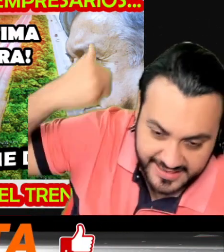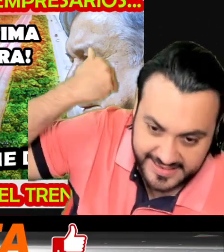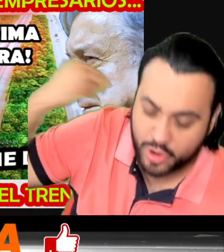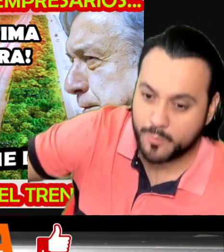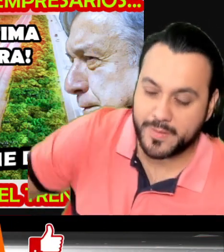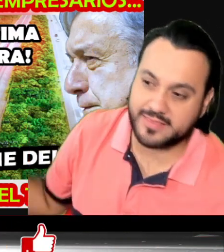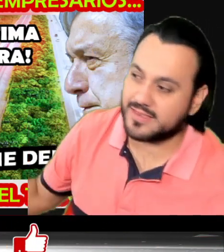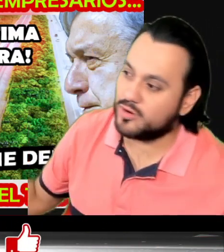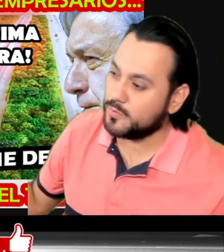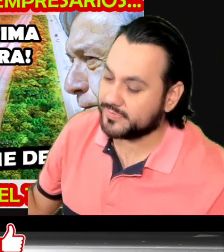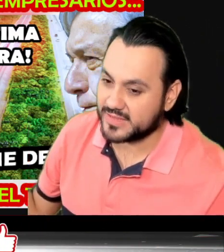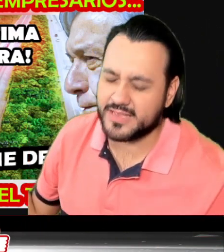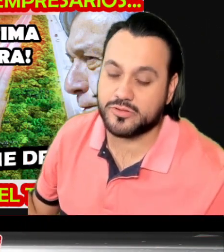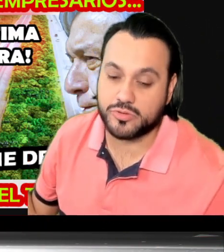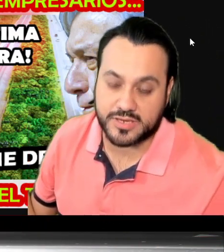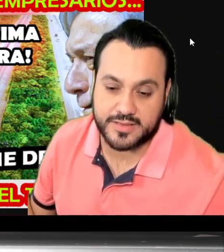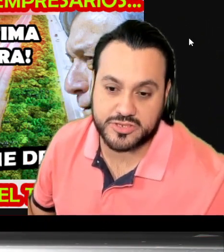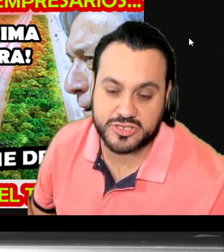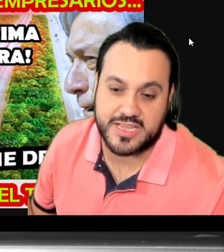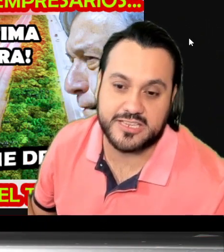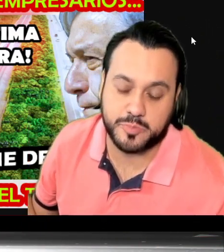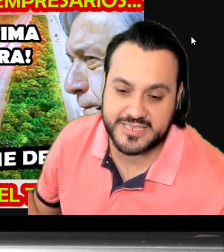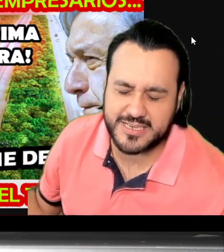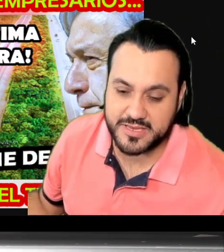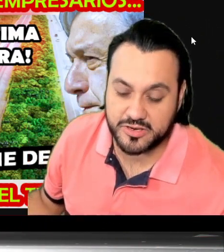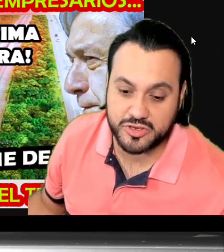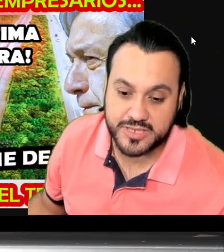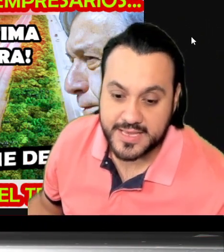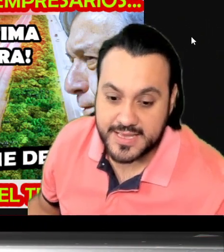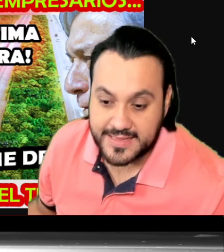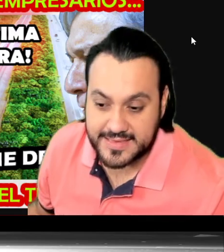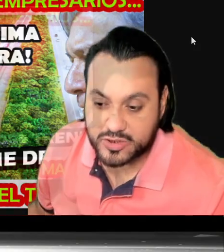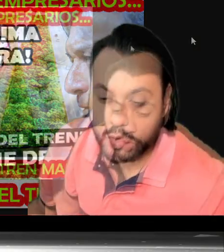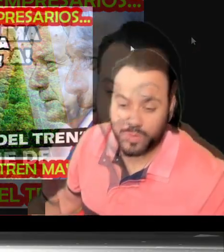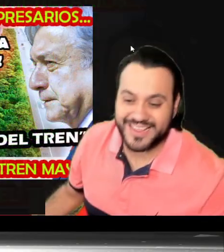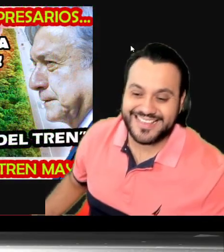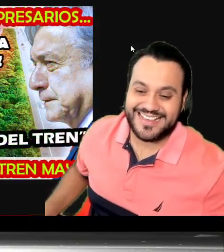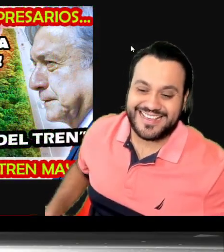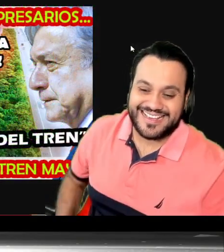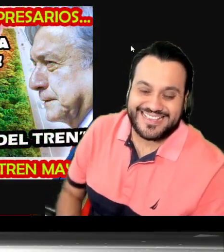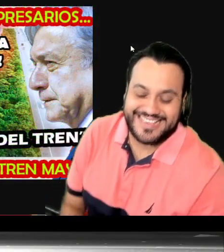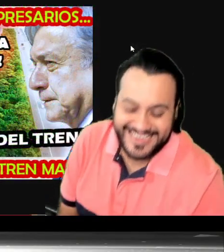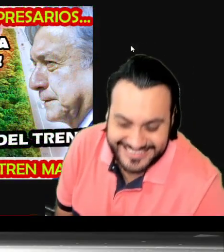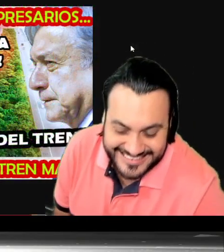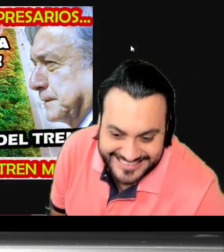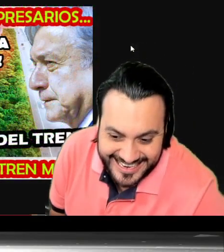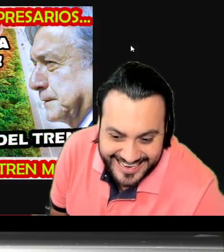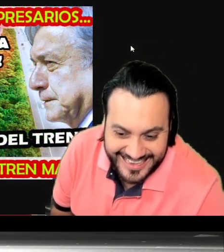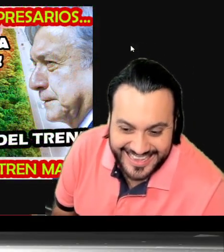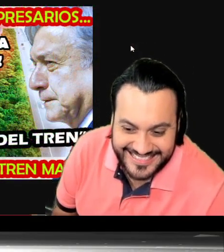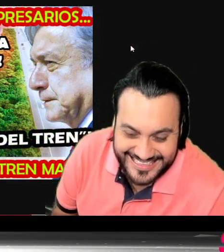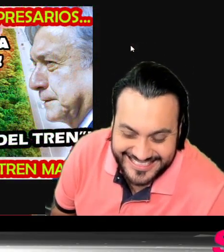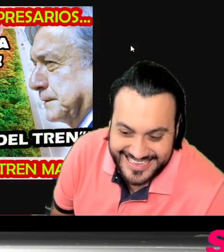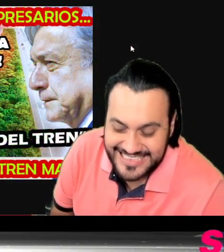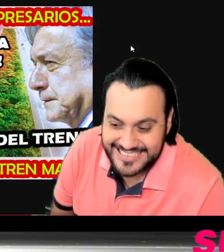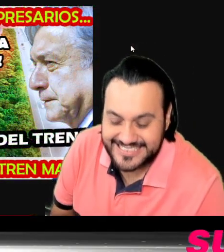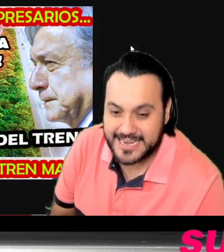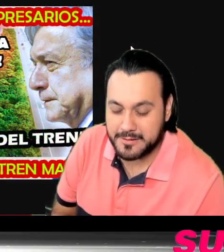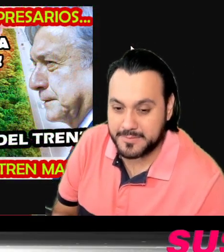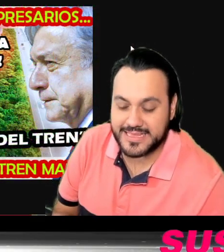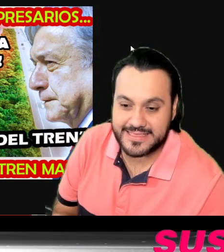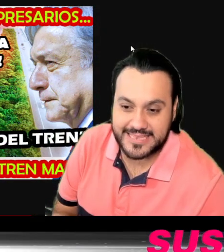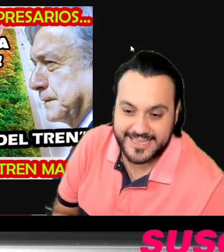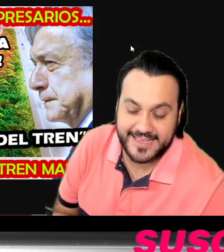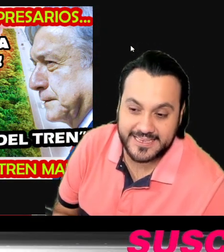y compártelo en tus redes sociales pues amigos descubren quienes están detrás de